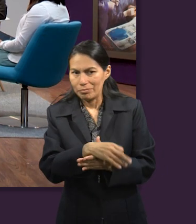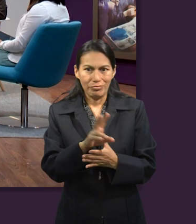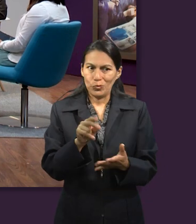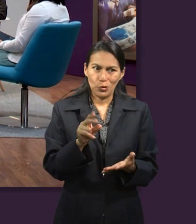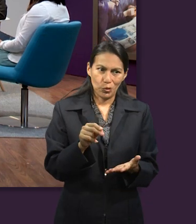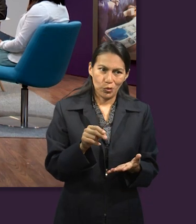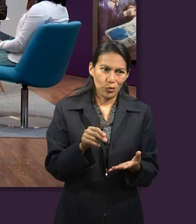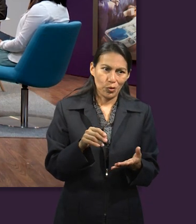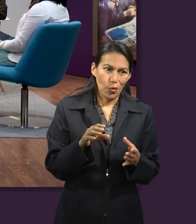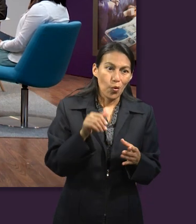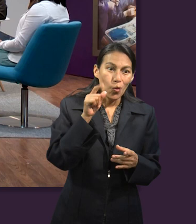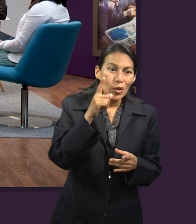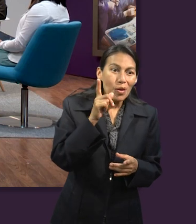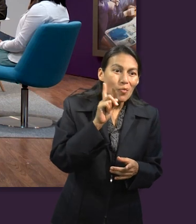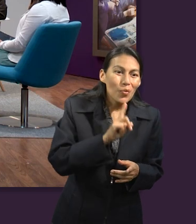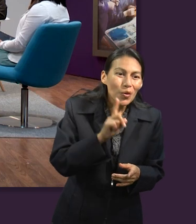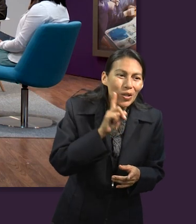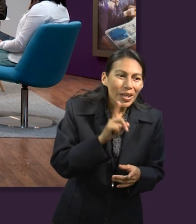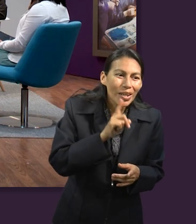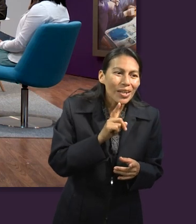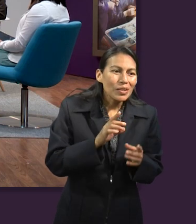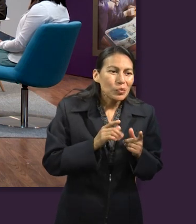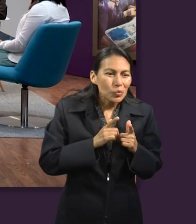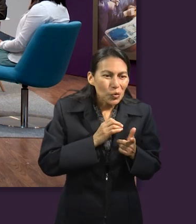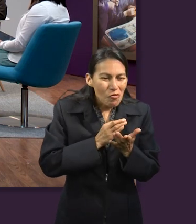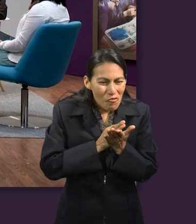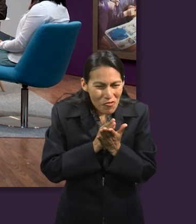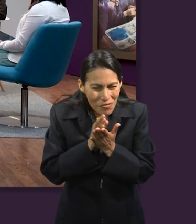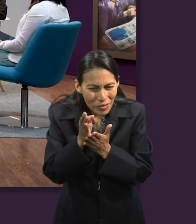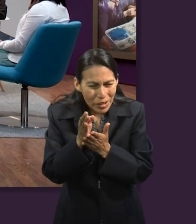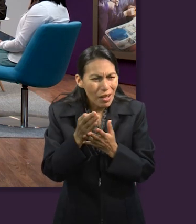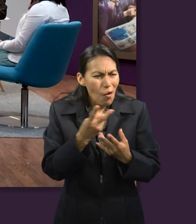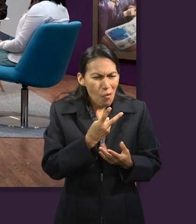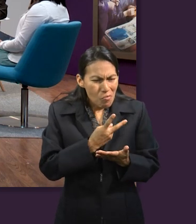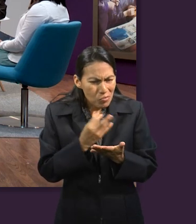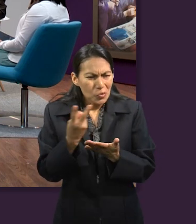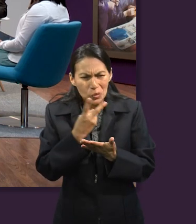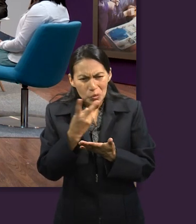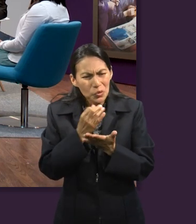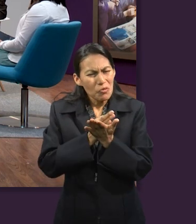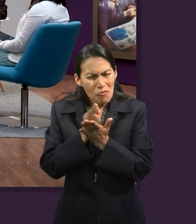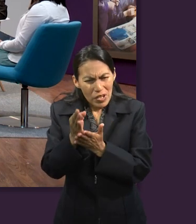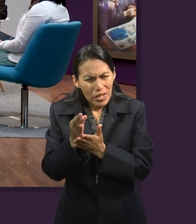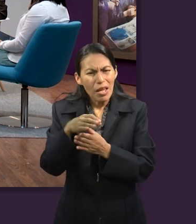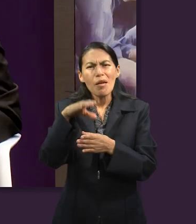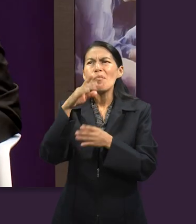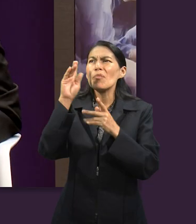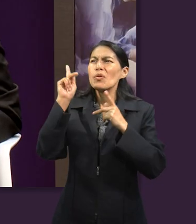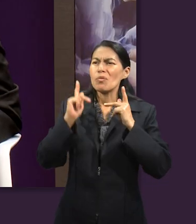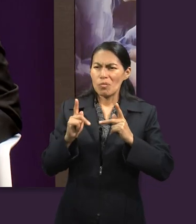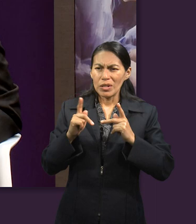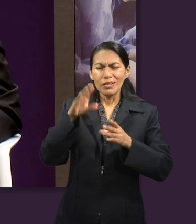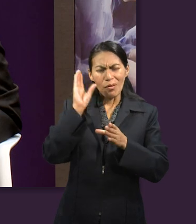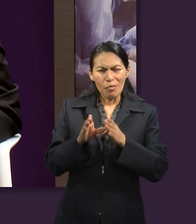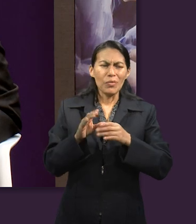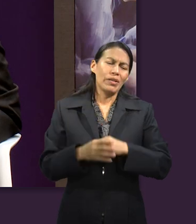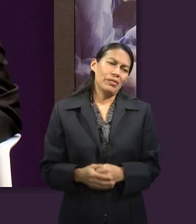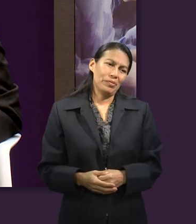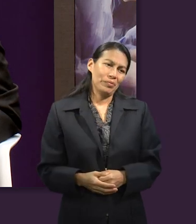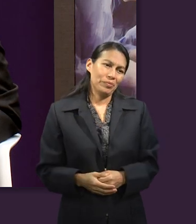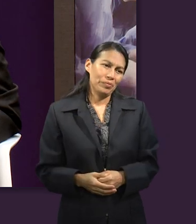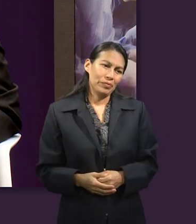desviar una mujer que no la lo desviara y entonces se disipará la el cumplimiento de la promesa